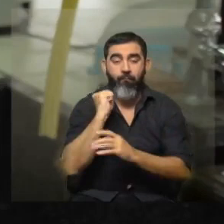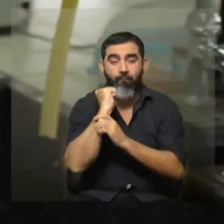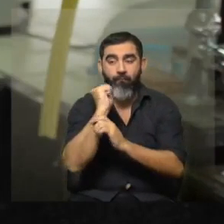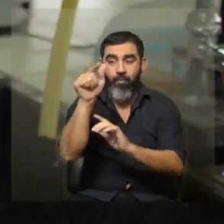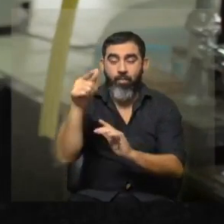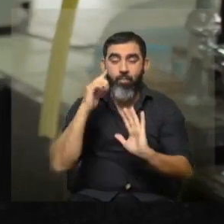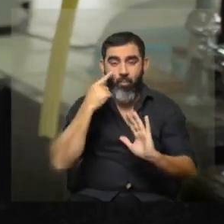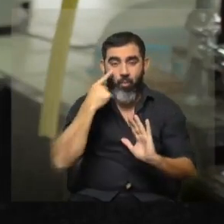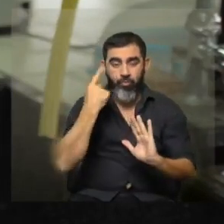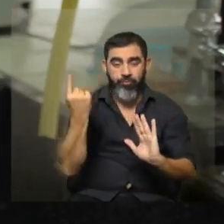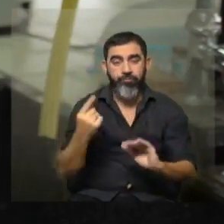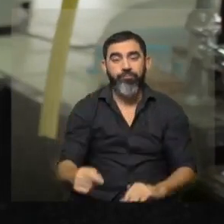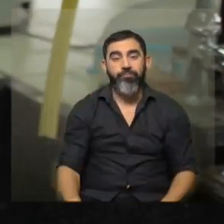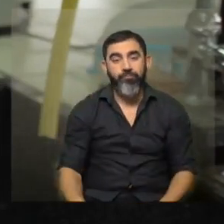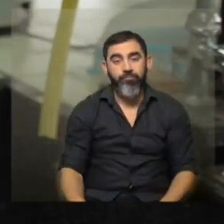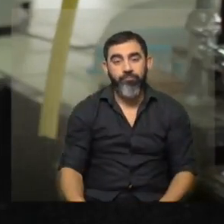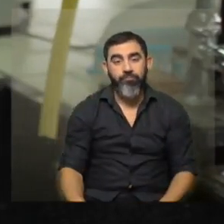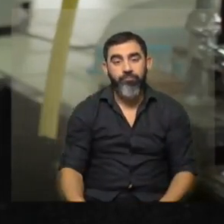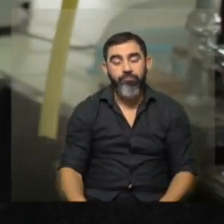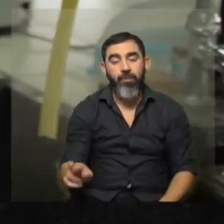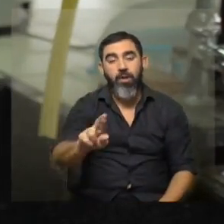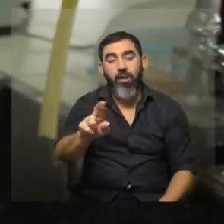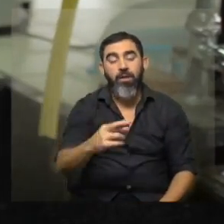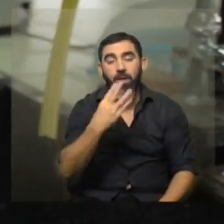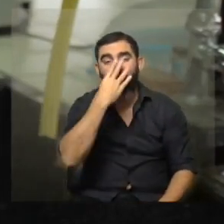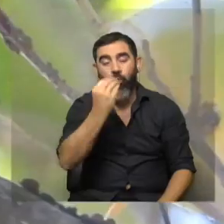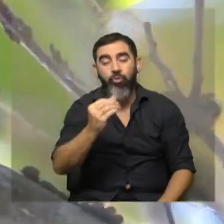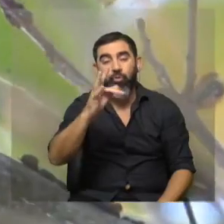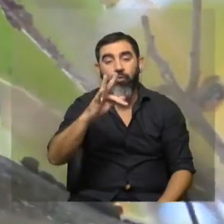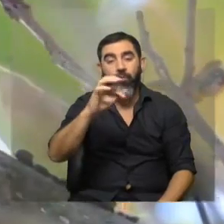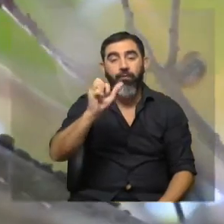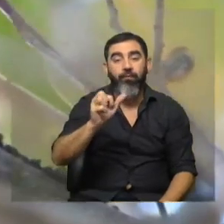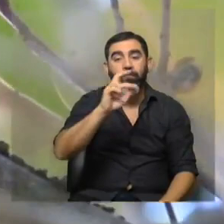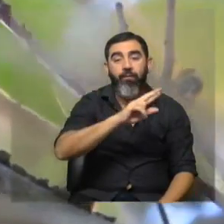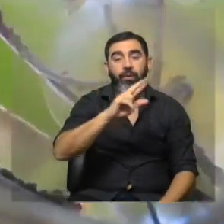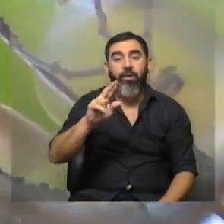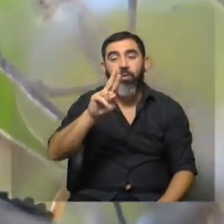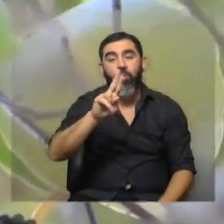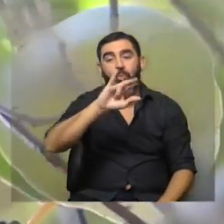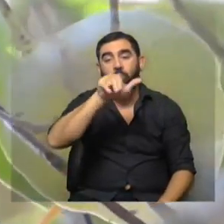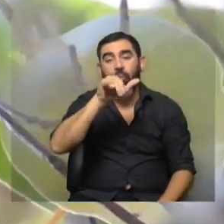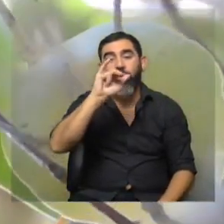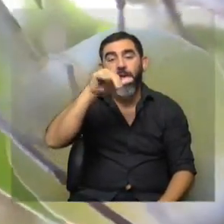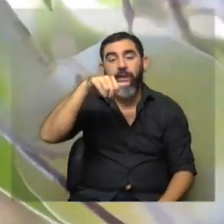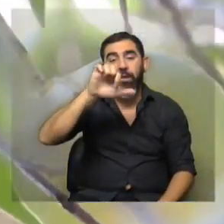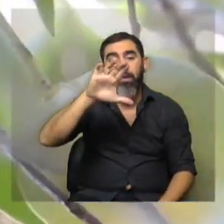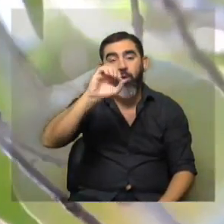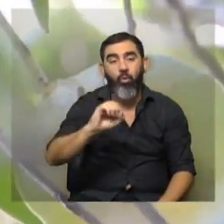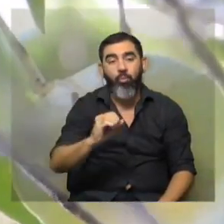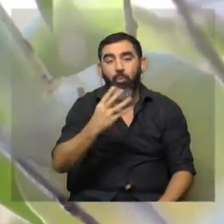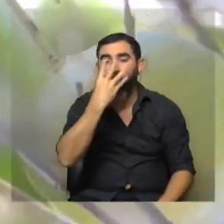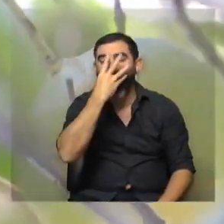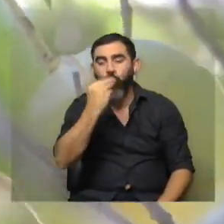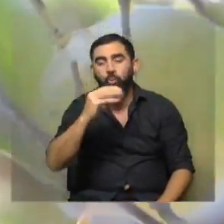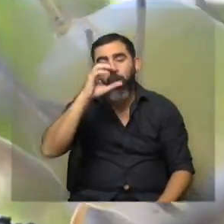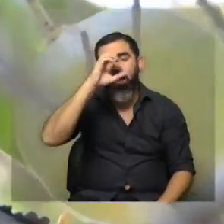nos trae acá hoy, que es la rata o ratón de hocico ferruginio. Por fotos van a ver el porqué ese nombre, por su trompa más